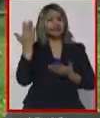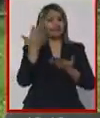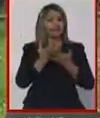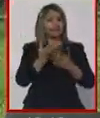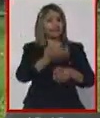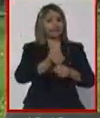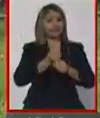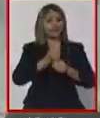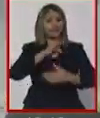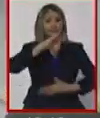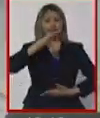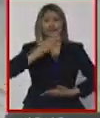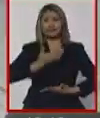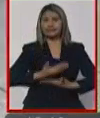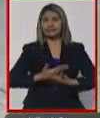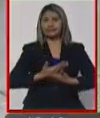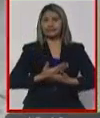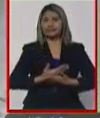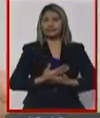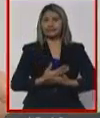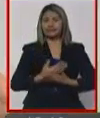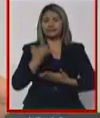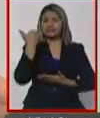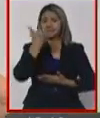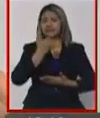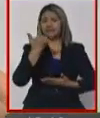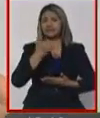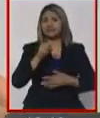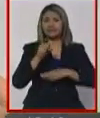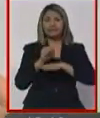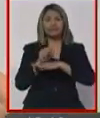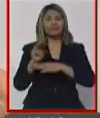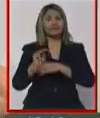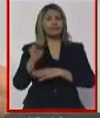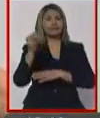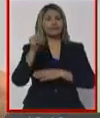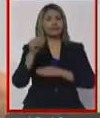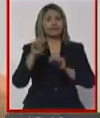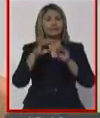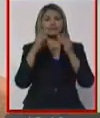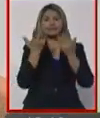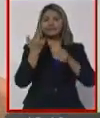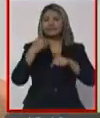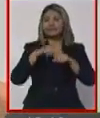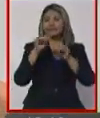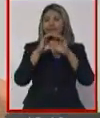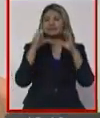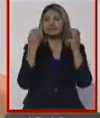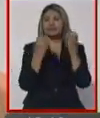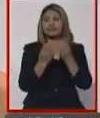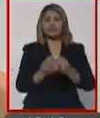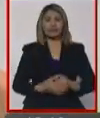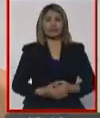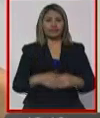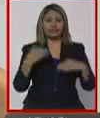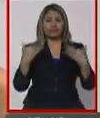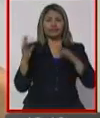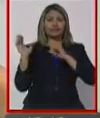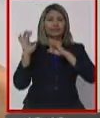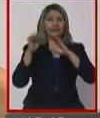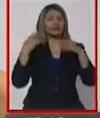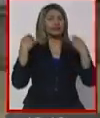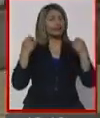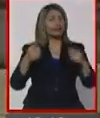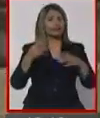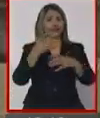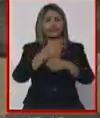hijos? Como usted verá, ya todo es por WhatsApp. Me enviaron un mensaje que hasta las 10 de la mañana iban a tener clase, ¿no? Y ya hemos venido a la apurada,